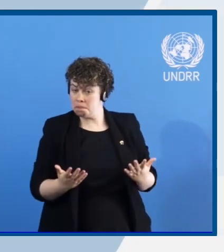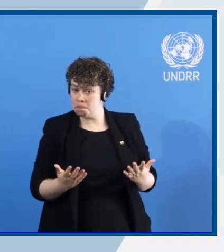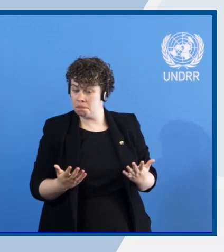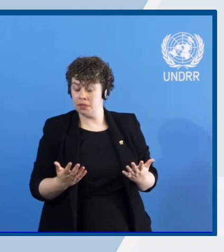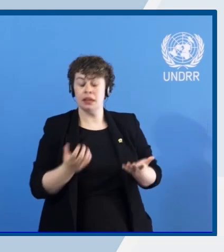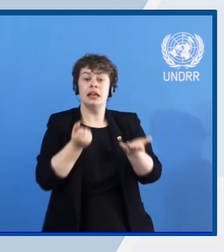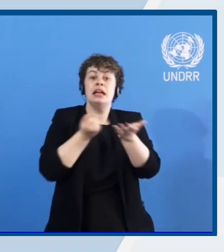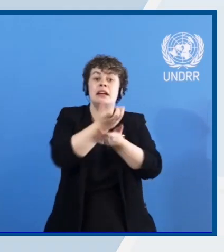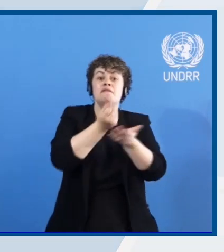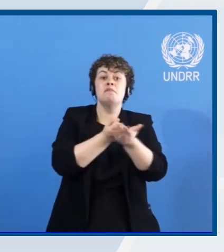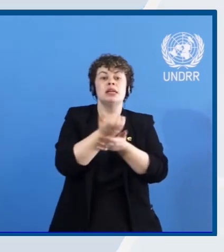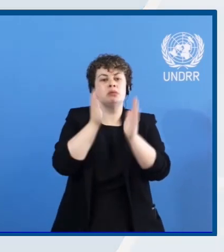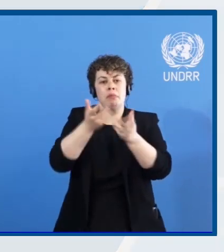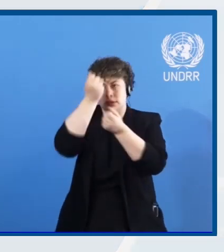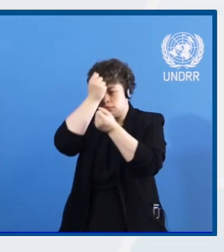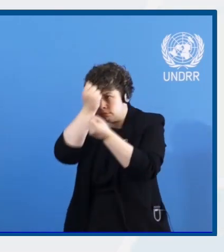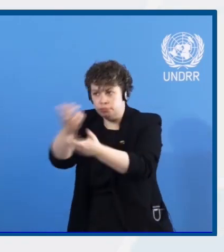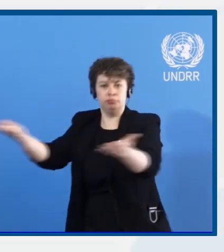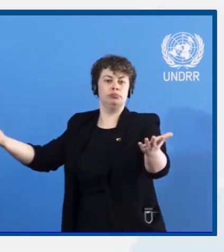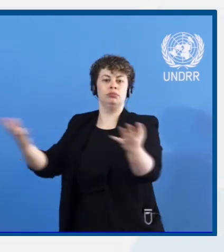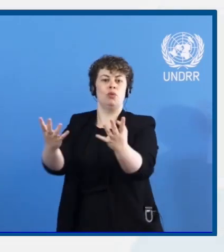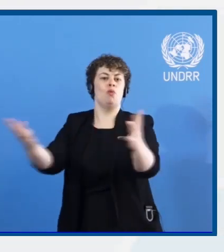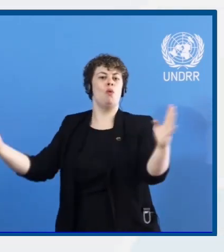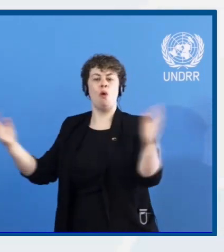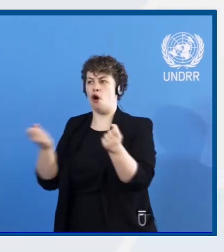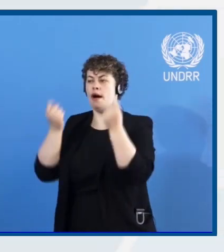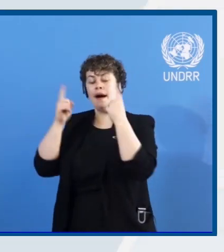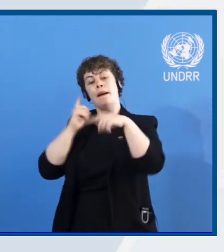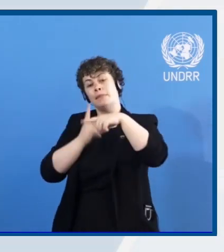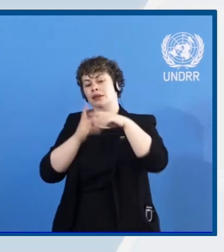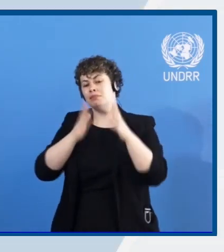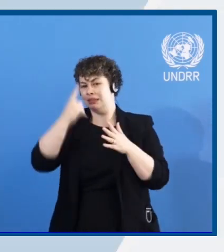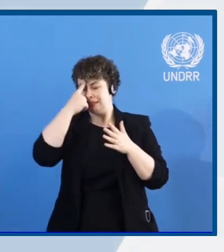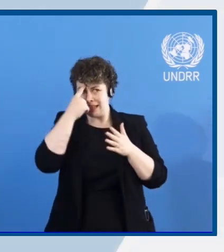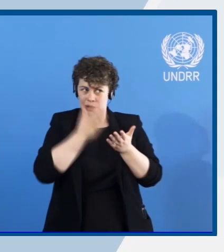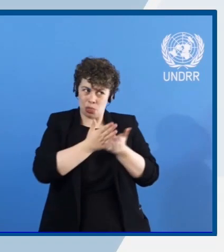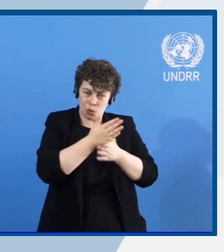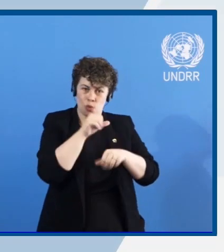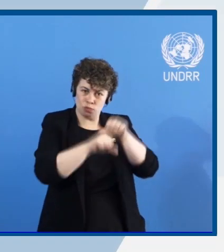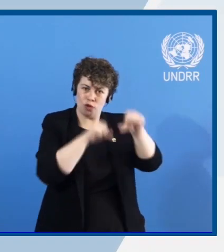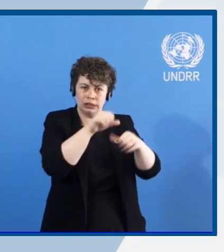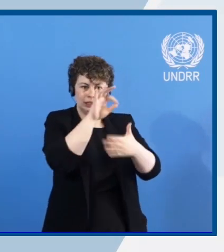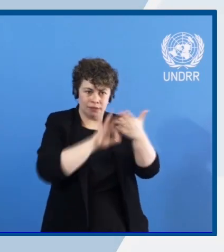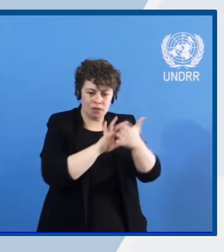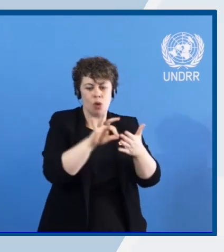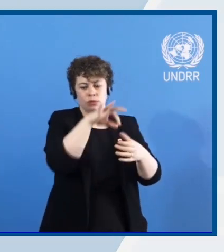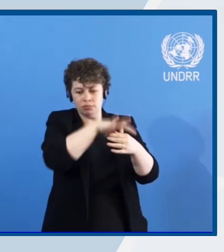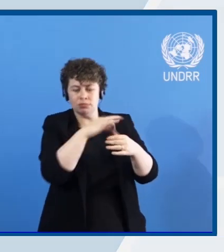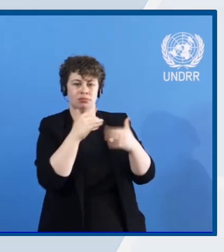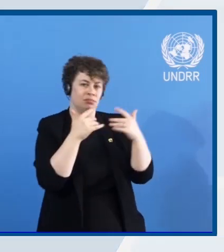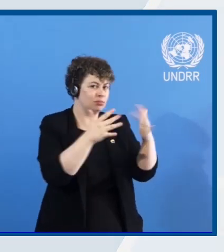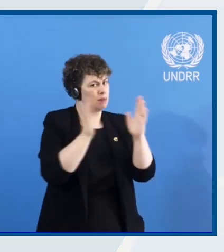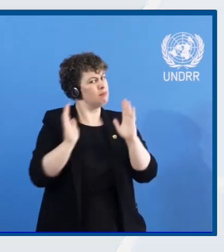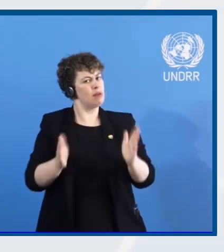sectores productivos en particular. Por ahí es donde quería mencionarlo. Quería nada más muy brevemente referirme a